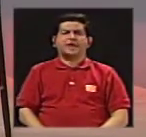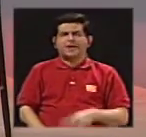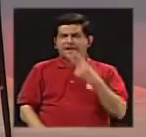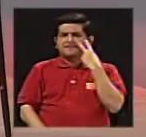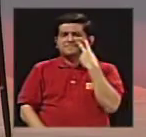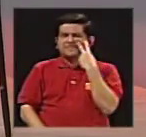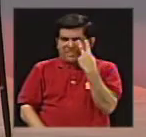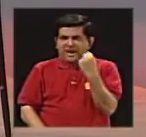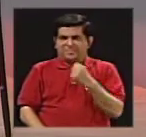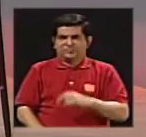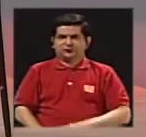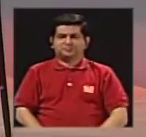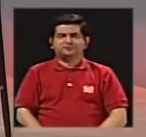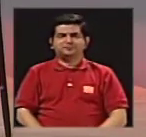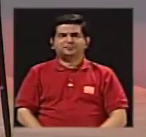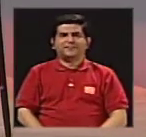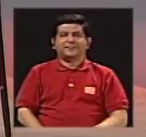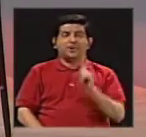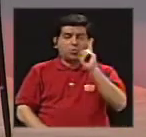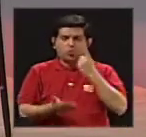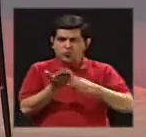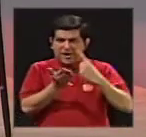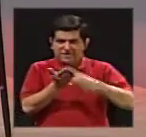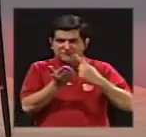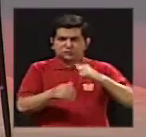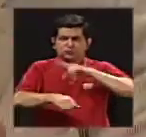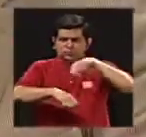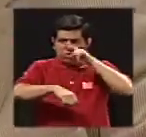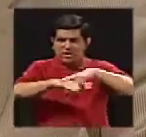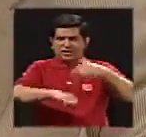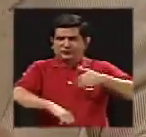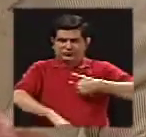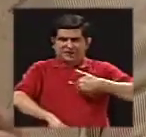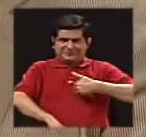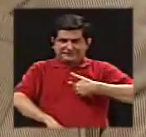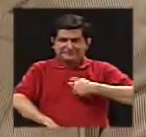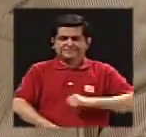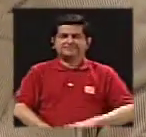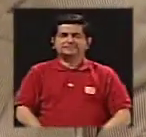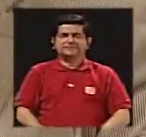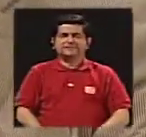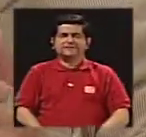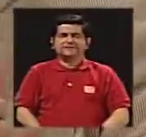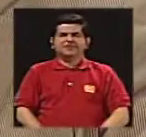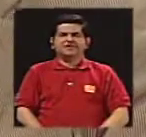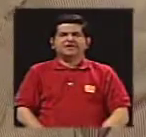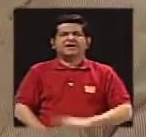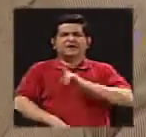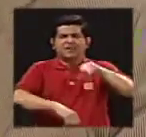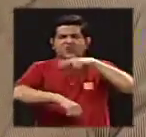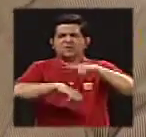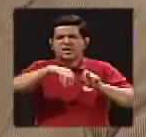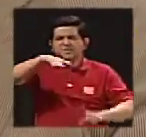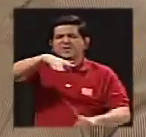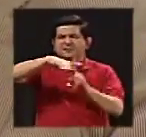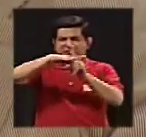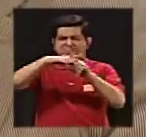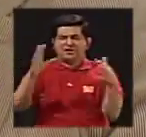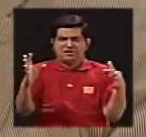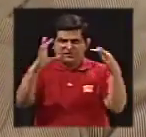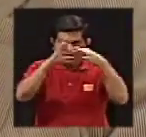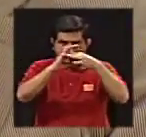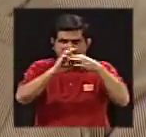a ver hay una hay una discusión nacional que eh con cierta periodicidad salta que es acerca